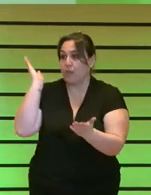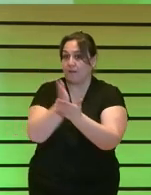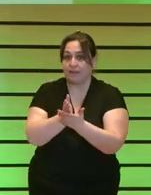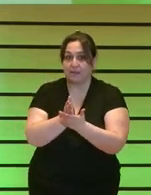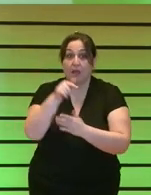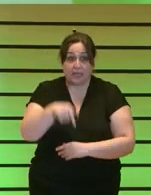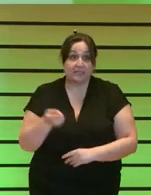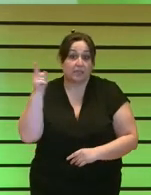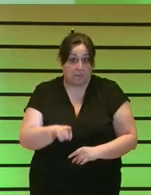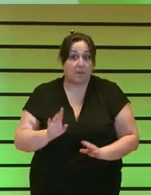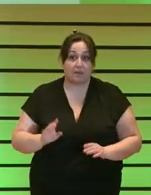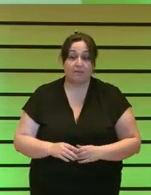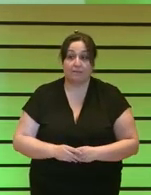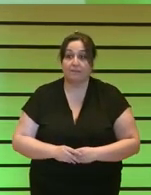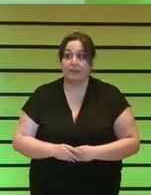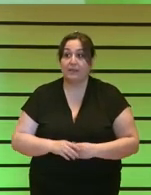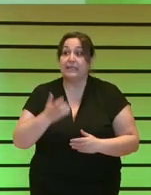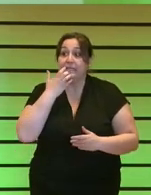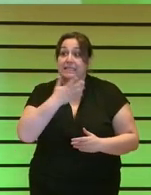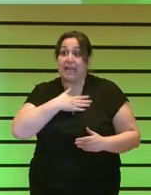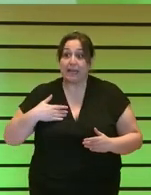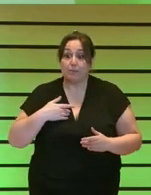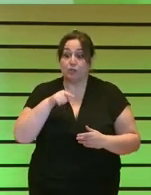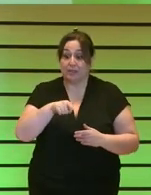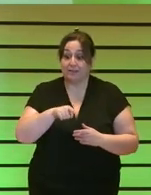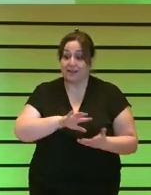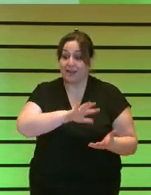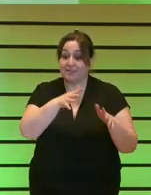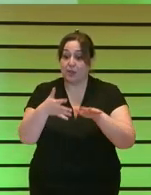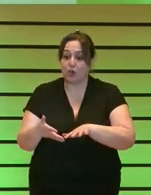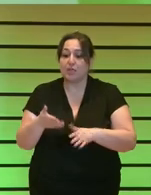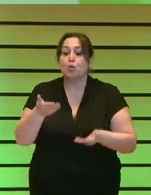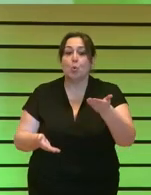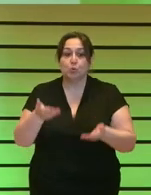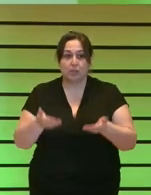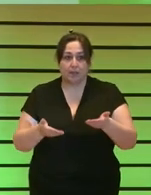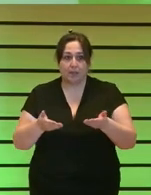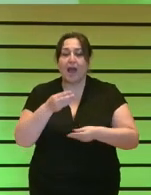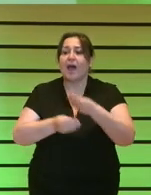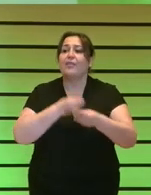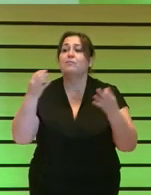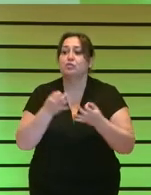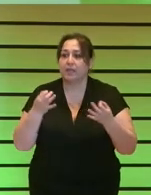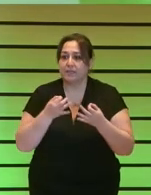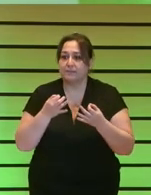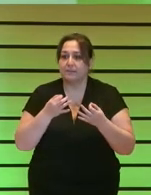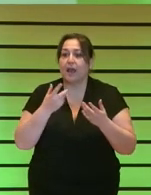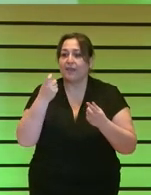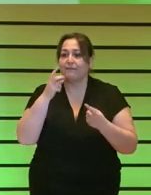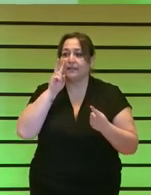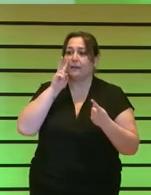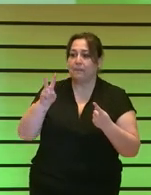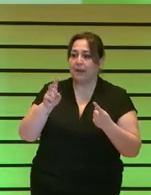va a tener las está teniendo ya Si queremos que sea justa lo que tenemos que hacer es uno ver quiénes son esas víctimas